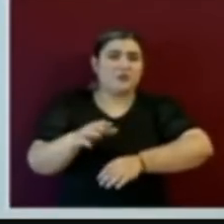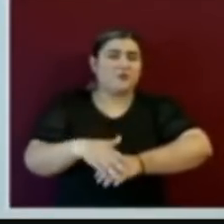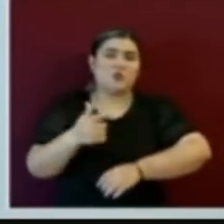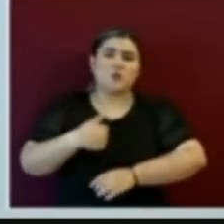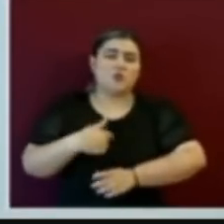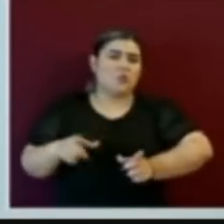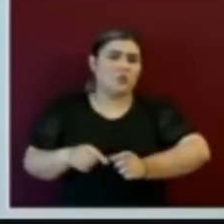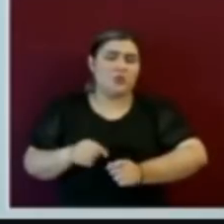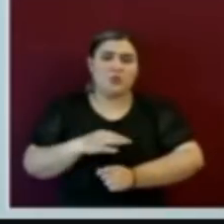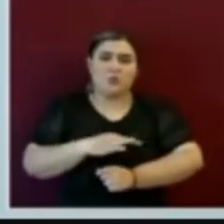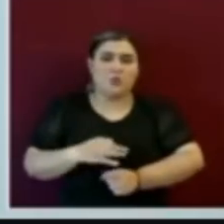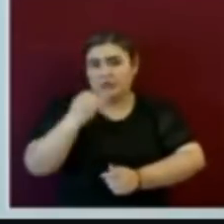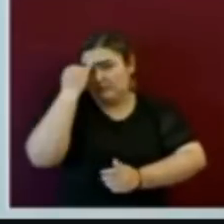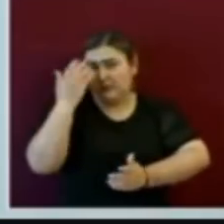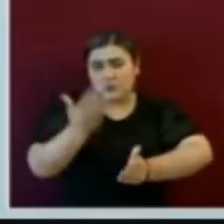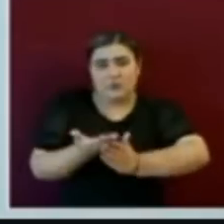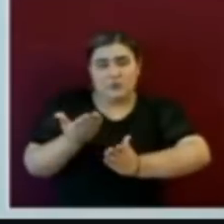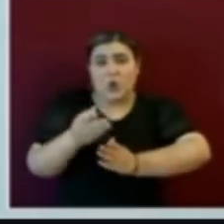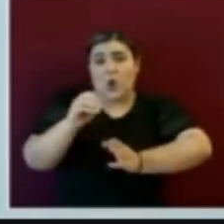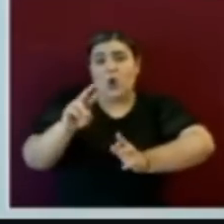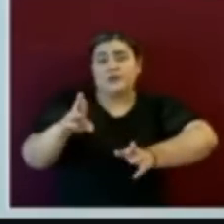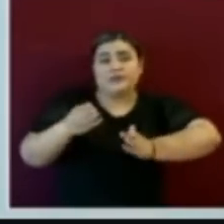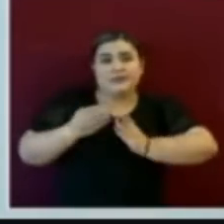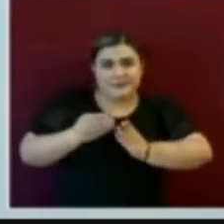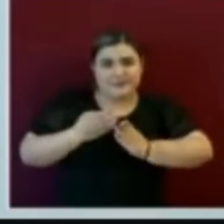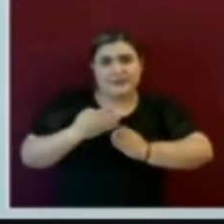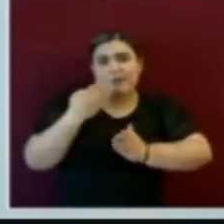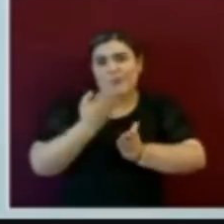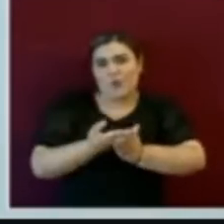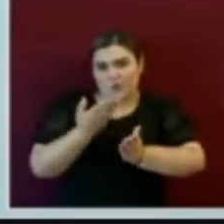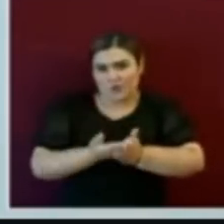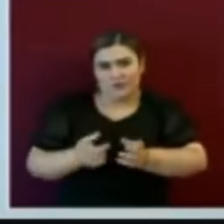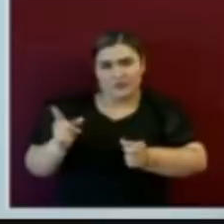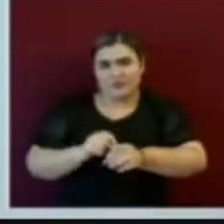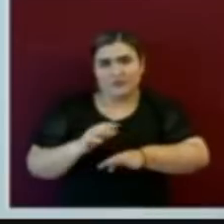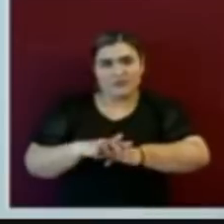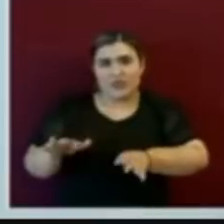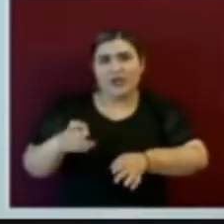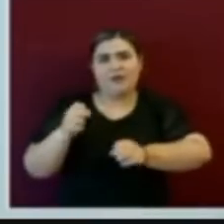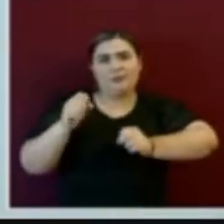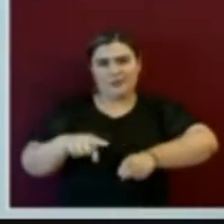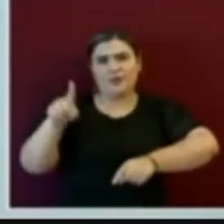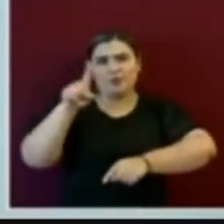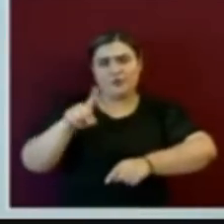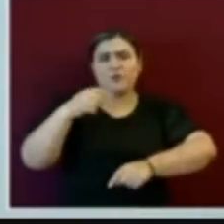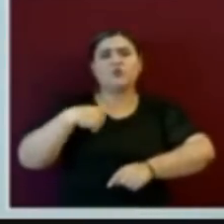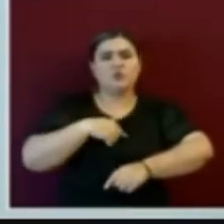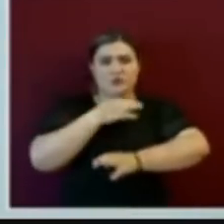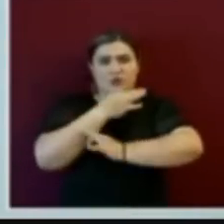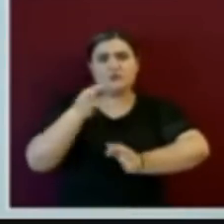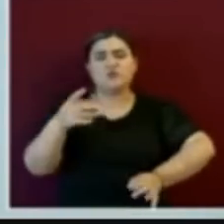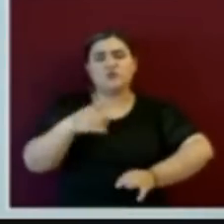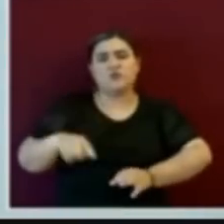puedo proponer o recibir propuestas. El mismo domingo les estaremos